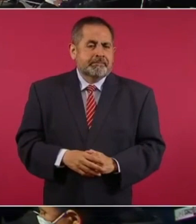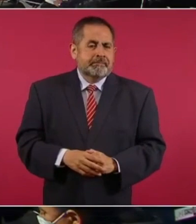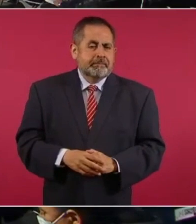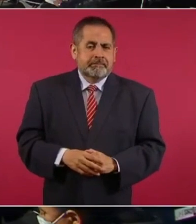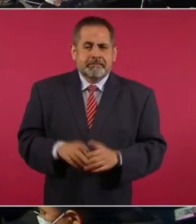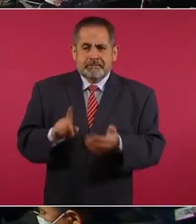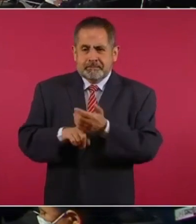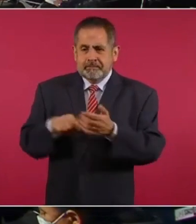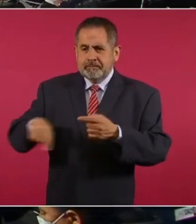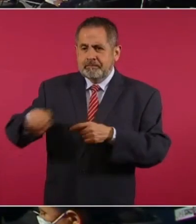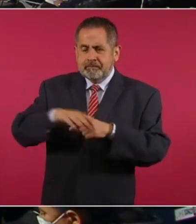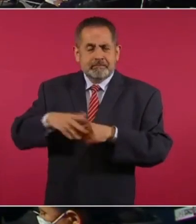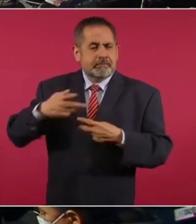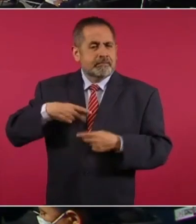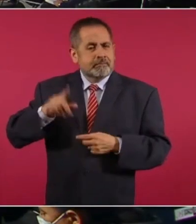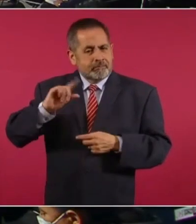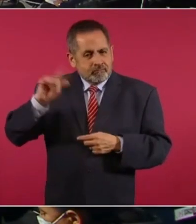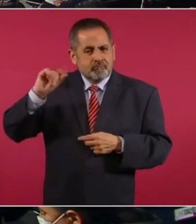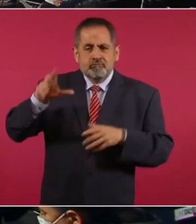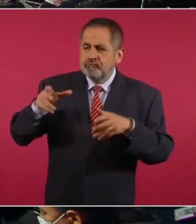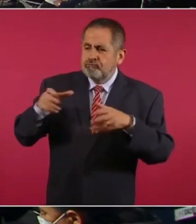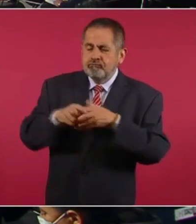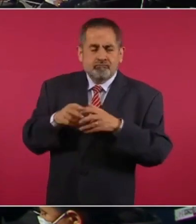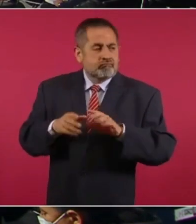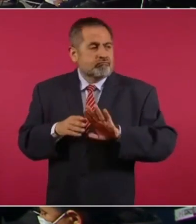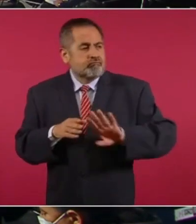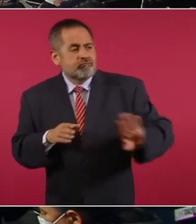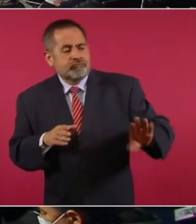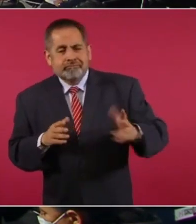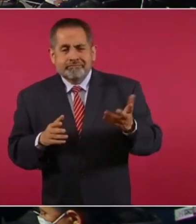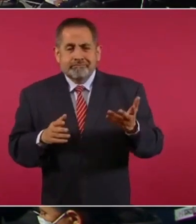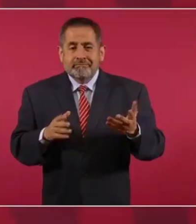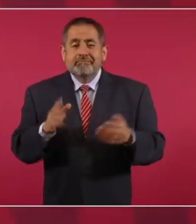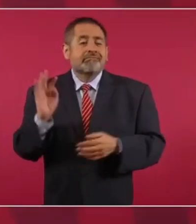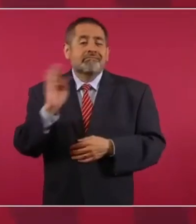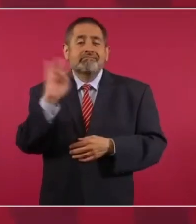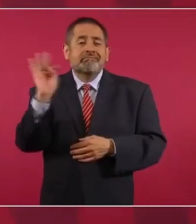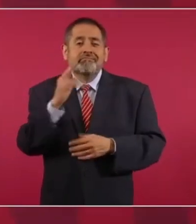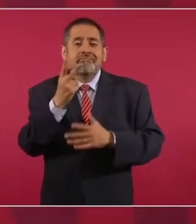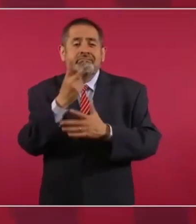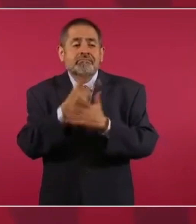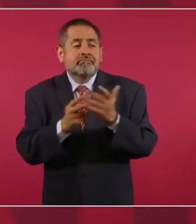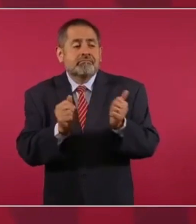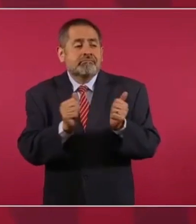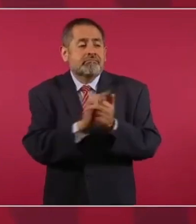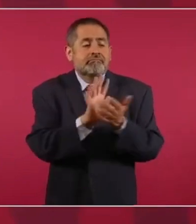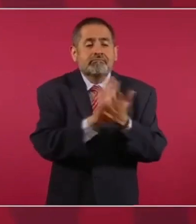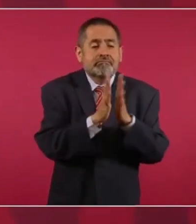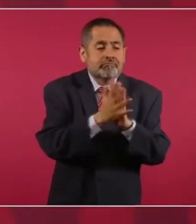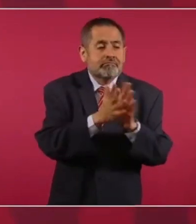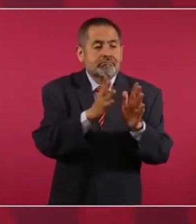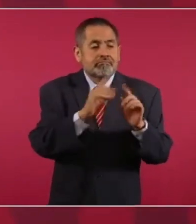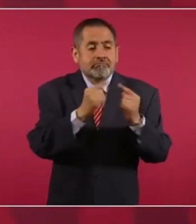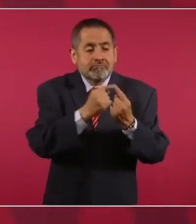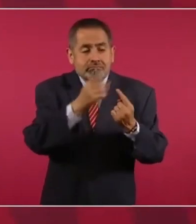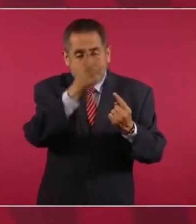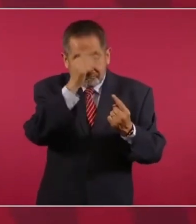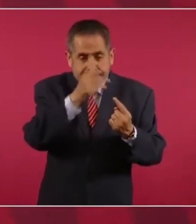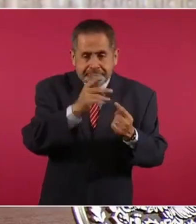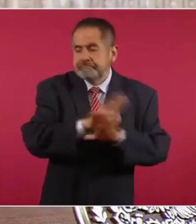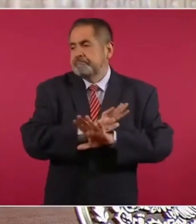entre delincuencia y autoridad, porque cuando ya hay contubernios y acuerdos,